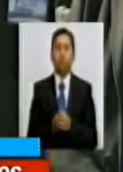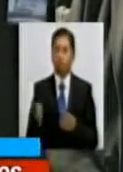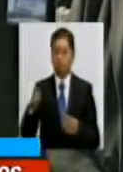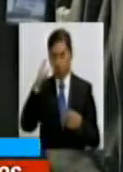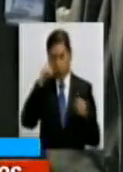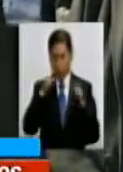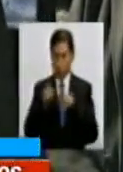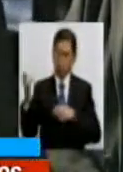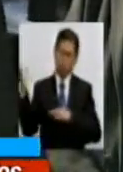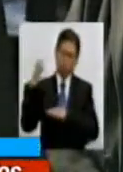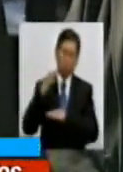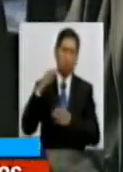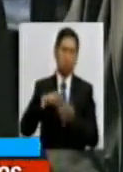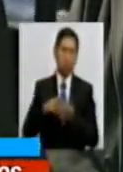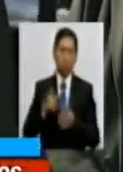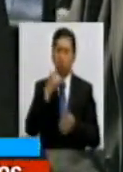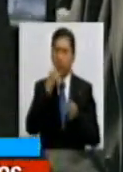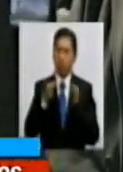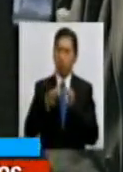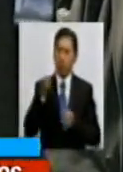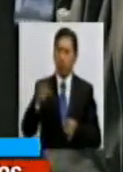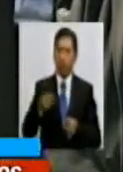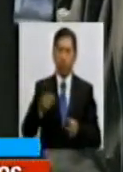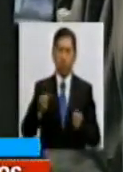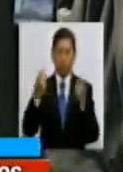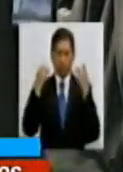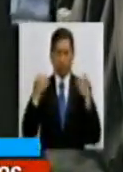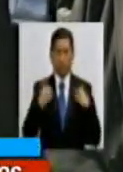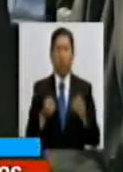tratado impuesto, injusto e incumplido,